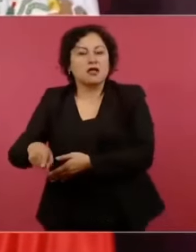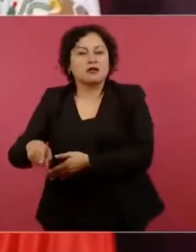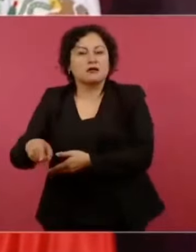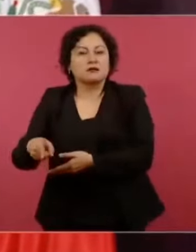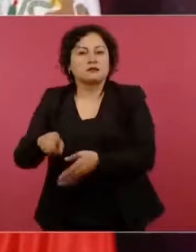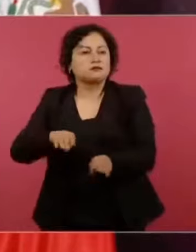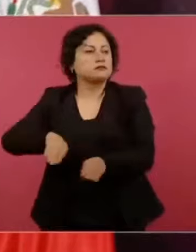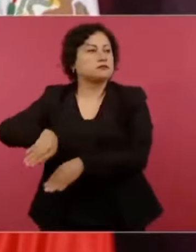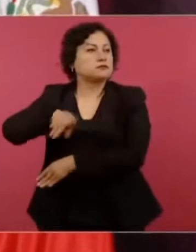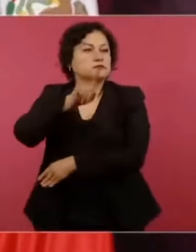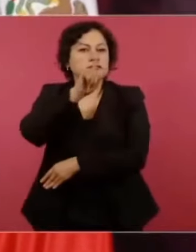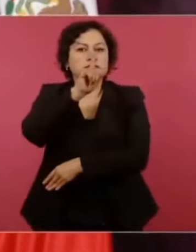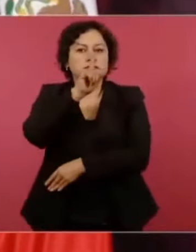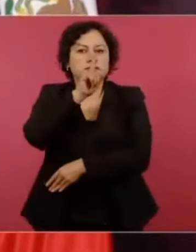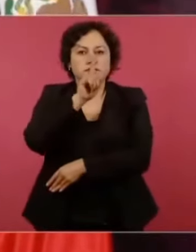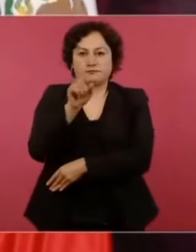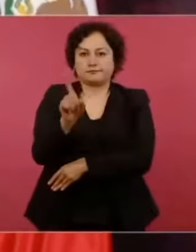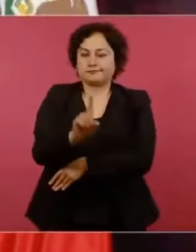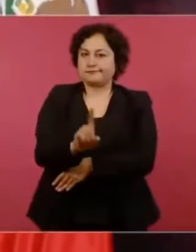No.